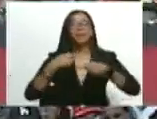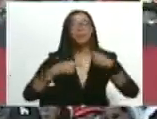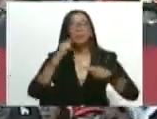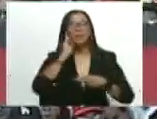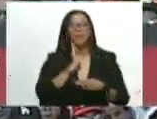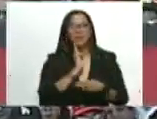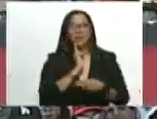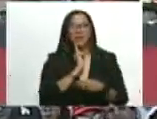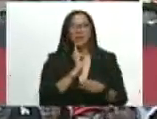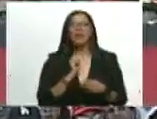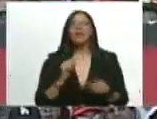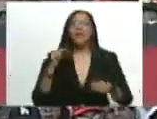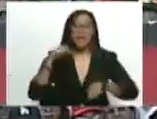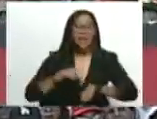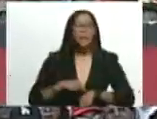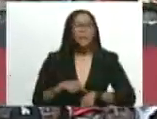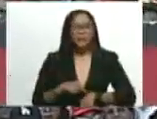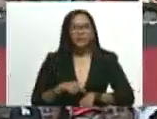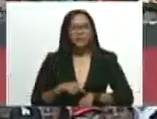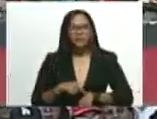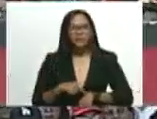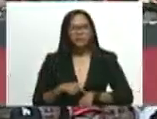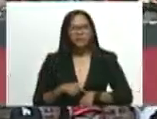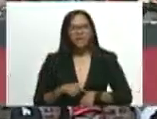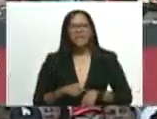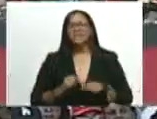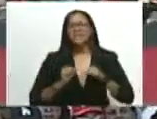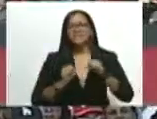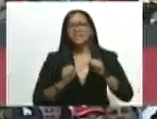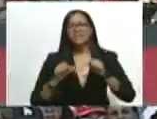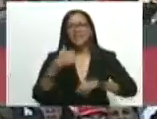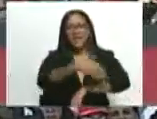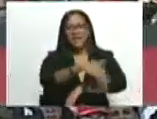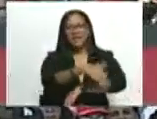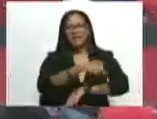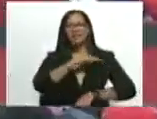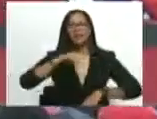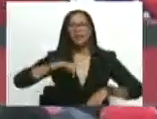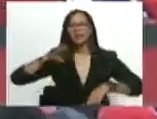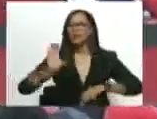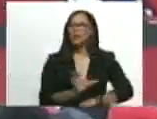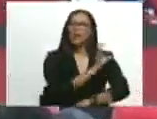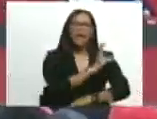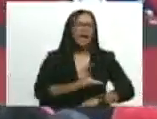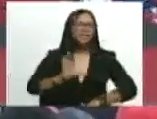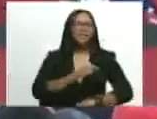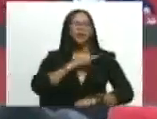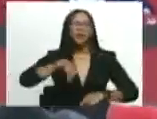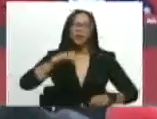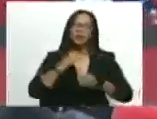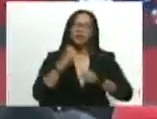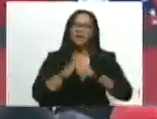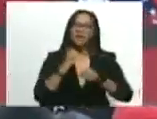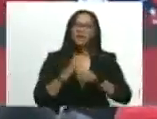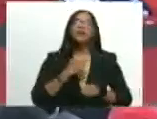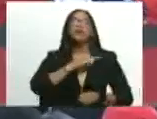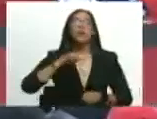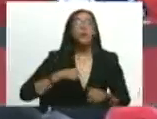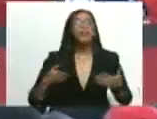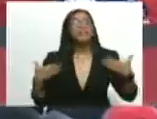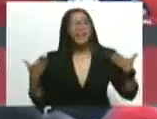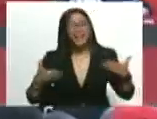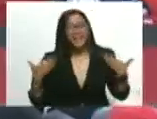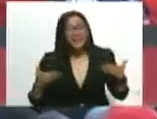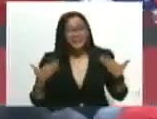ha llegado el momento de quedarnos en las calles con nuestros cantos con nuestras labores con nuestra alegría